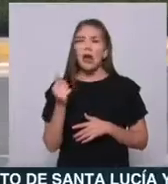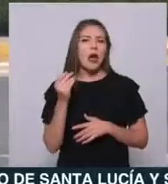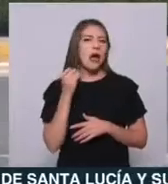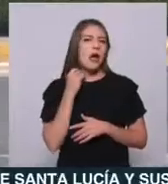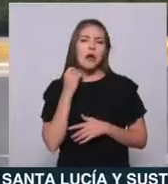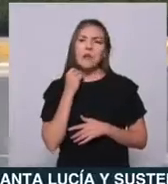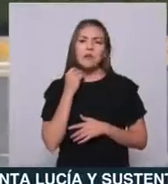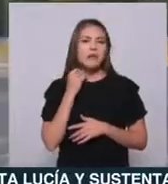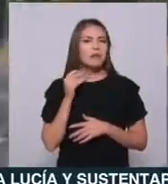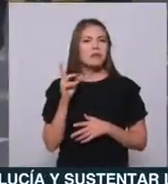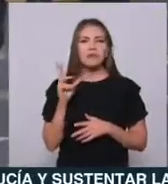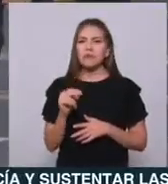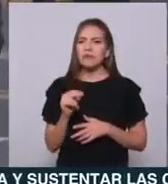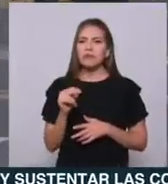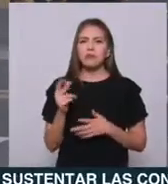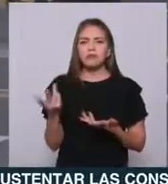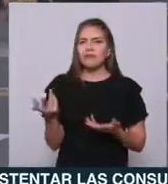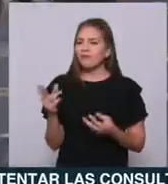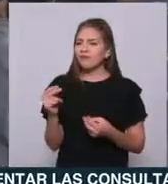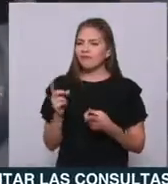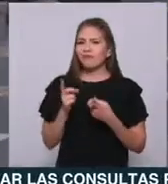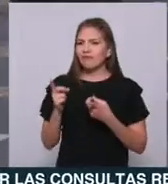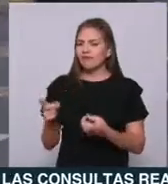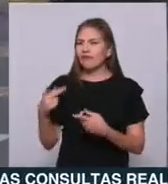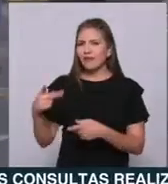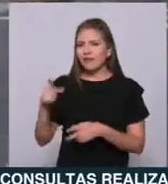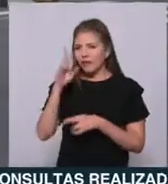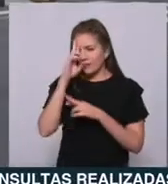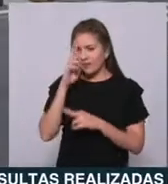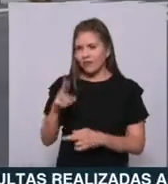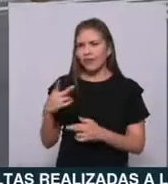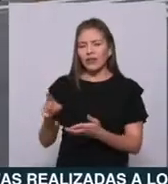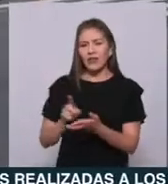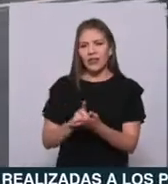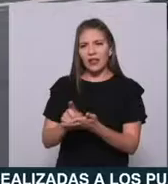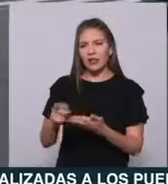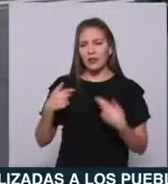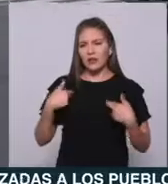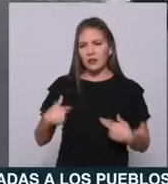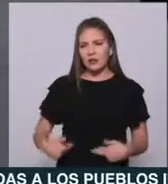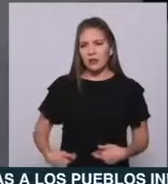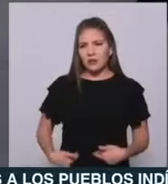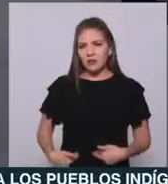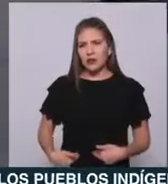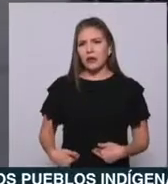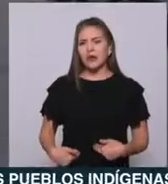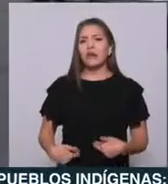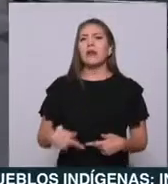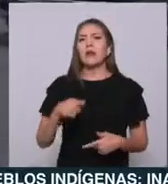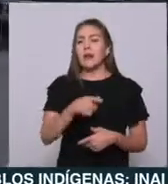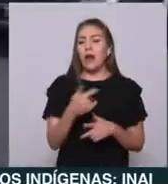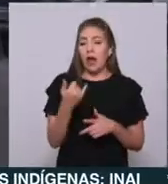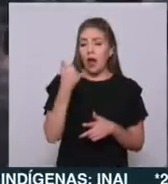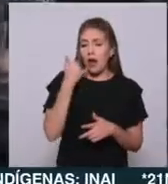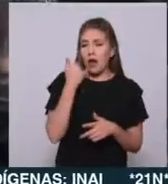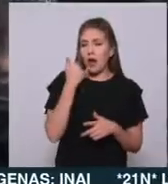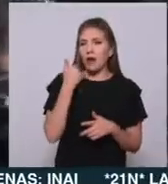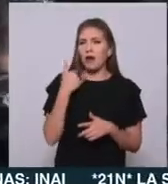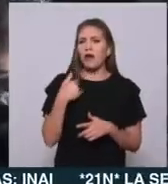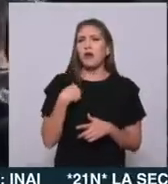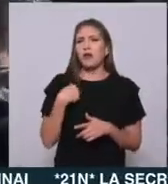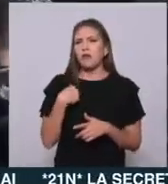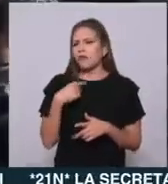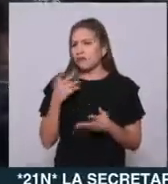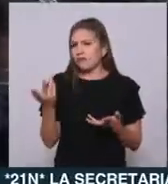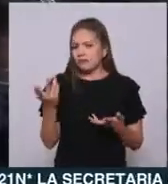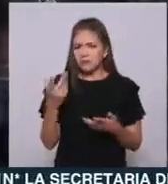sea, insisten en violar el derecho humano a la legítima defensa. A mí me llamaron y me dijeron que qué opinaba. Les dije, miren, yo estoy aquí para favorecer,